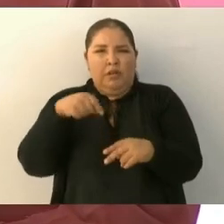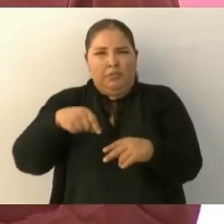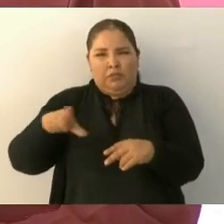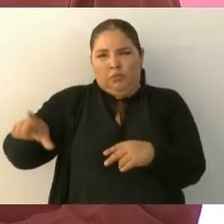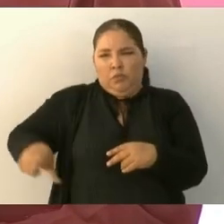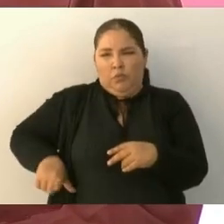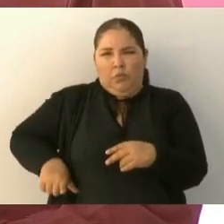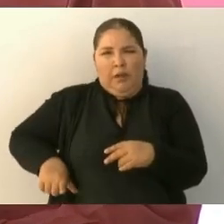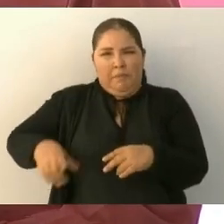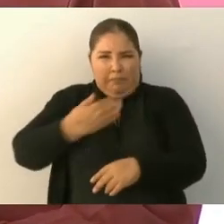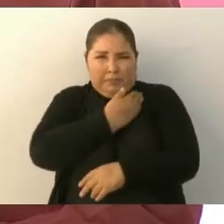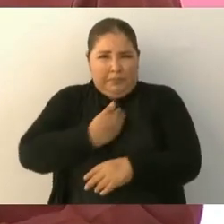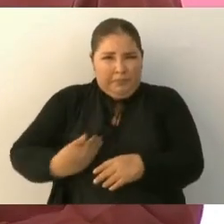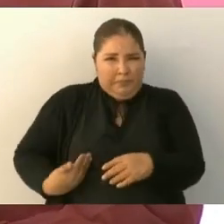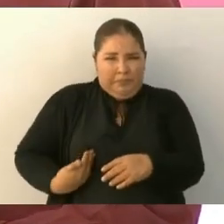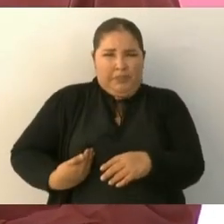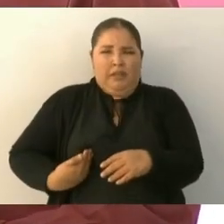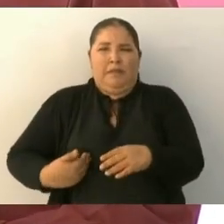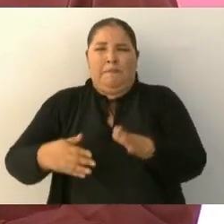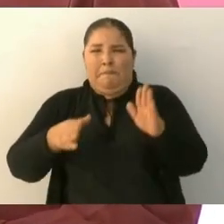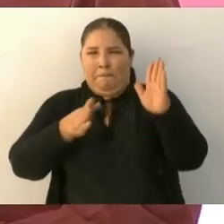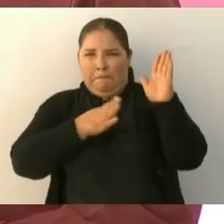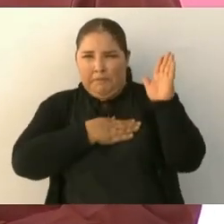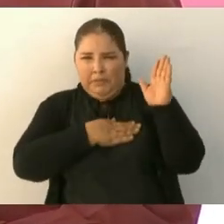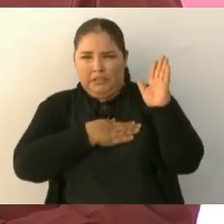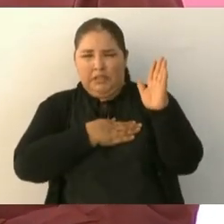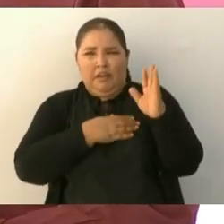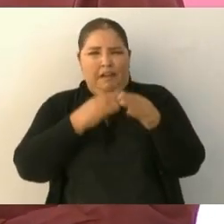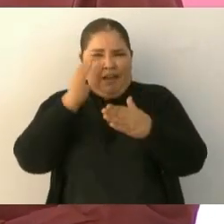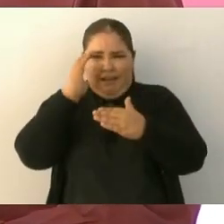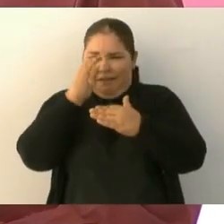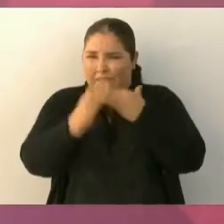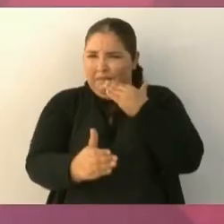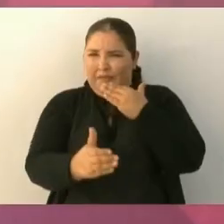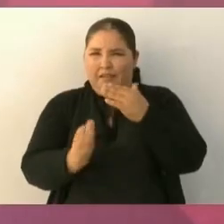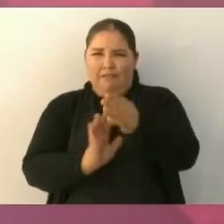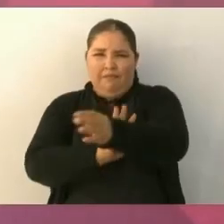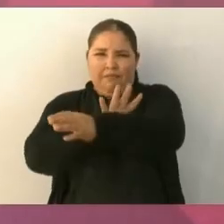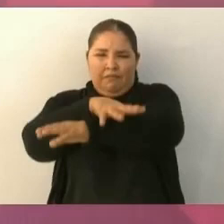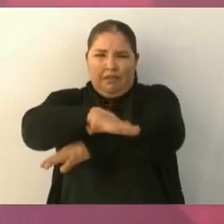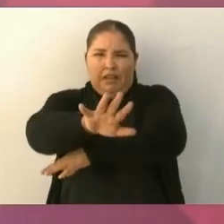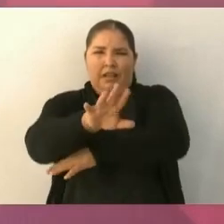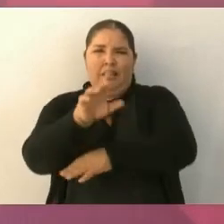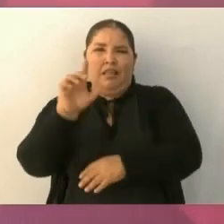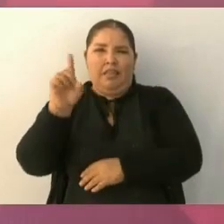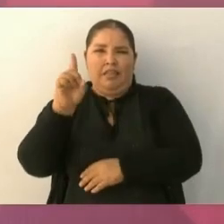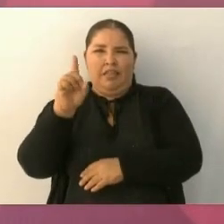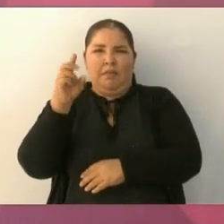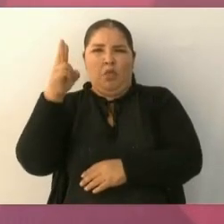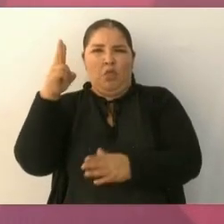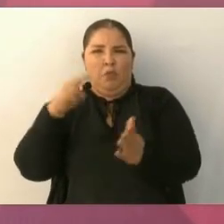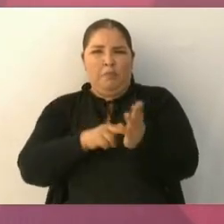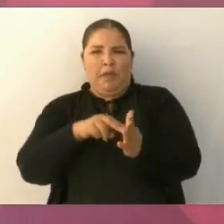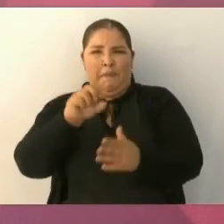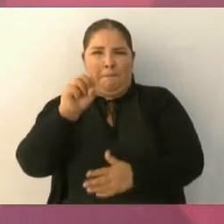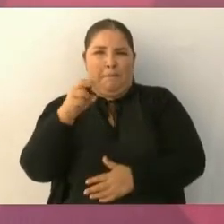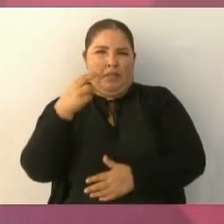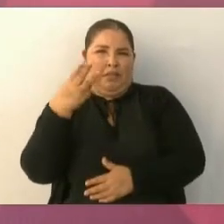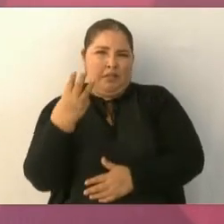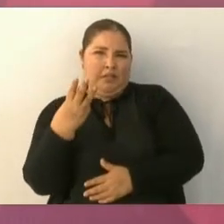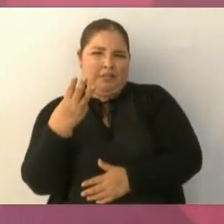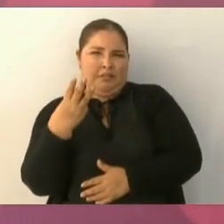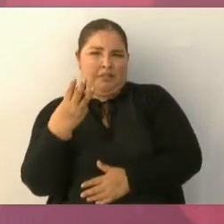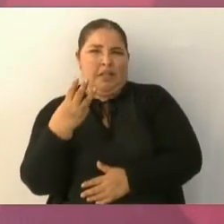el presidente nos comprometió a concluir esta obra en diciembre de 2023. Hoy, con